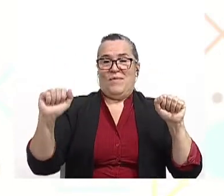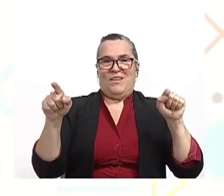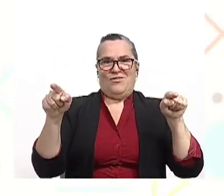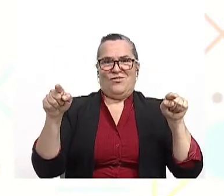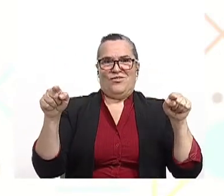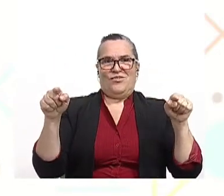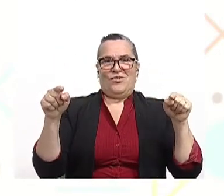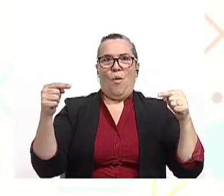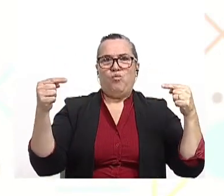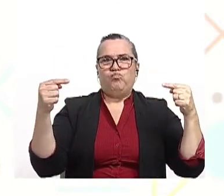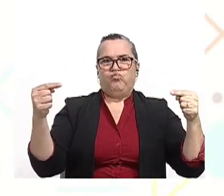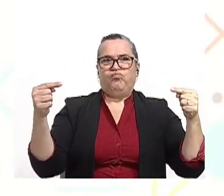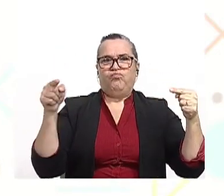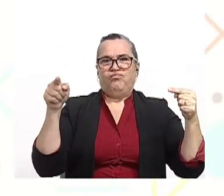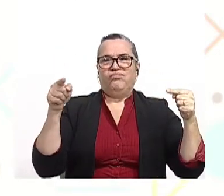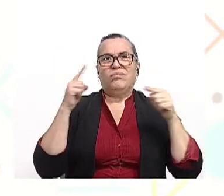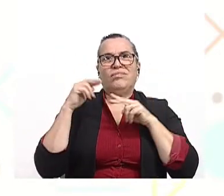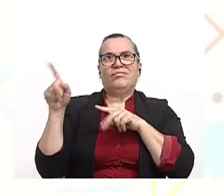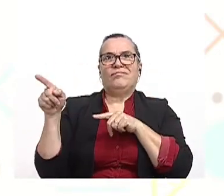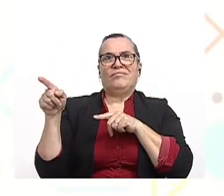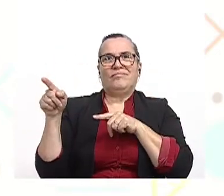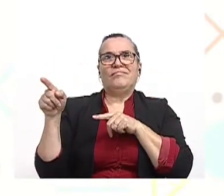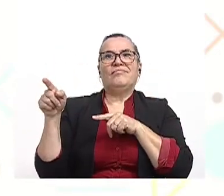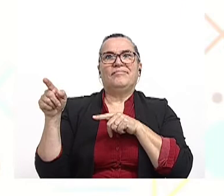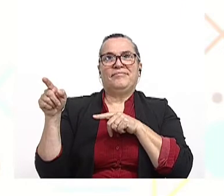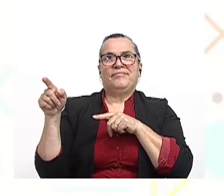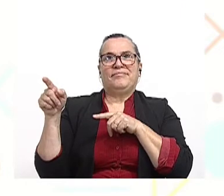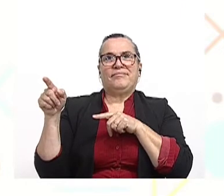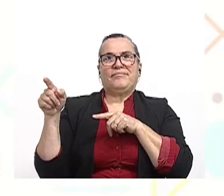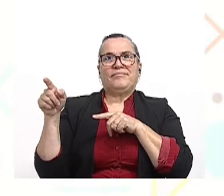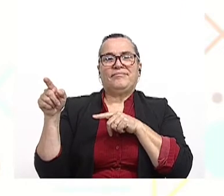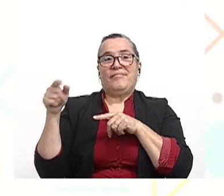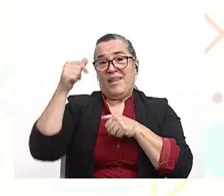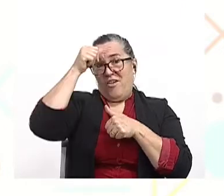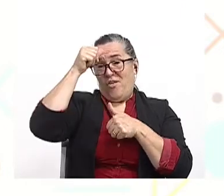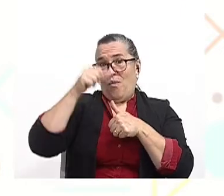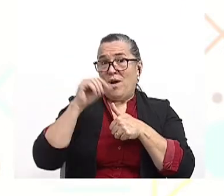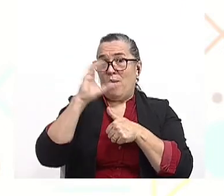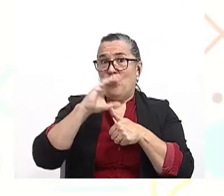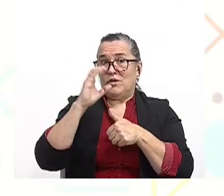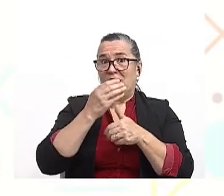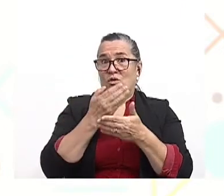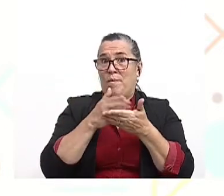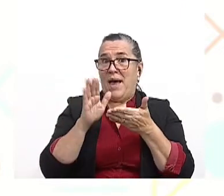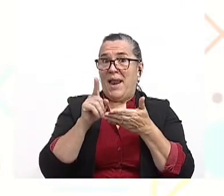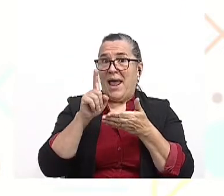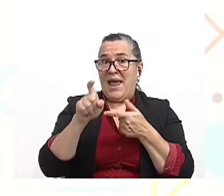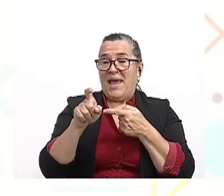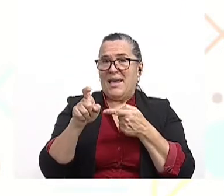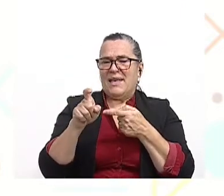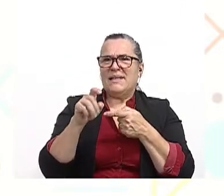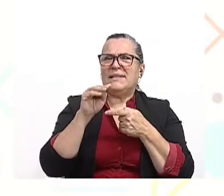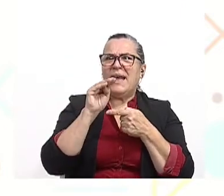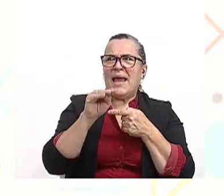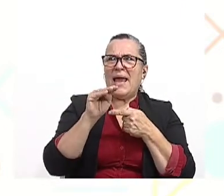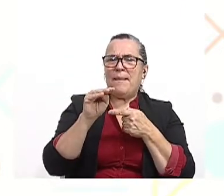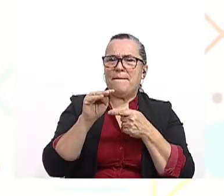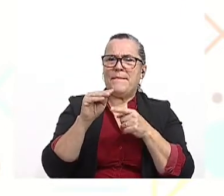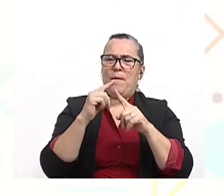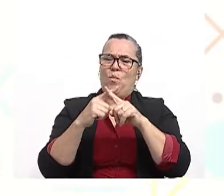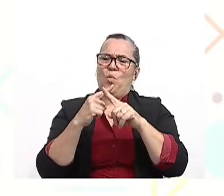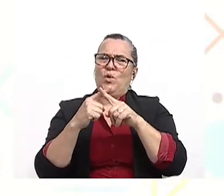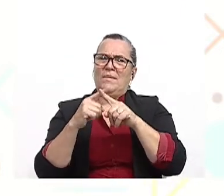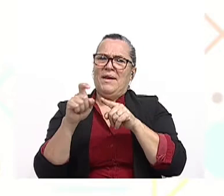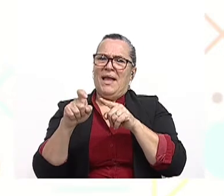de la siguiente forma. Como recuerden, estamos buscando despejar x. M está multiplicando a la